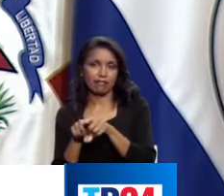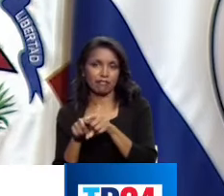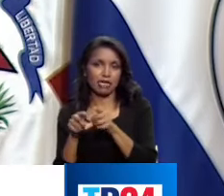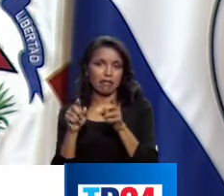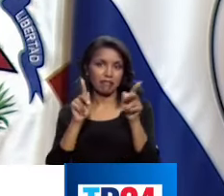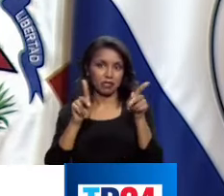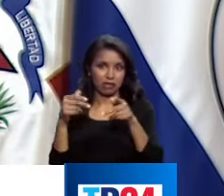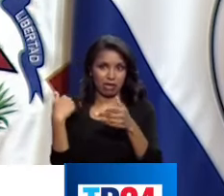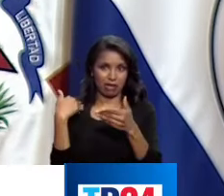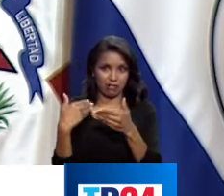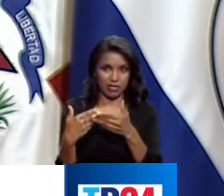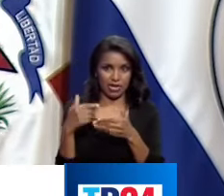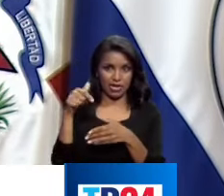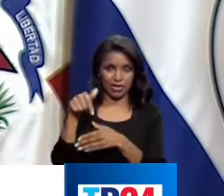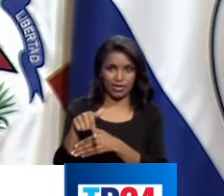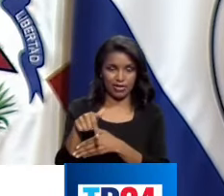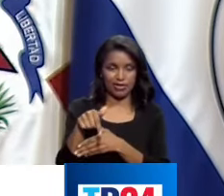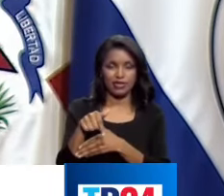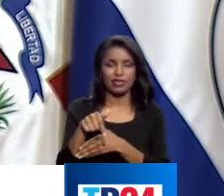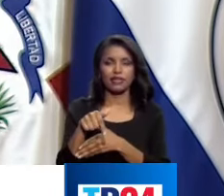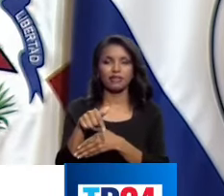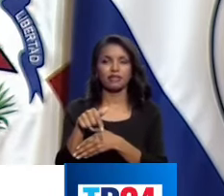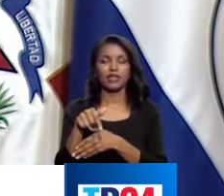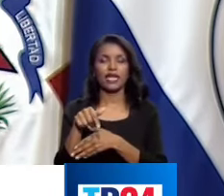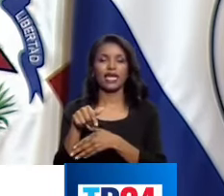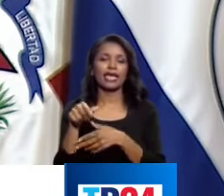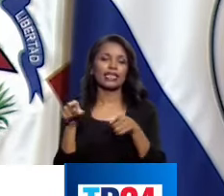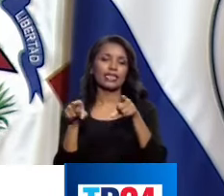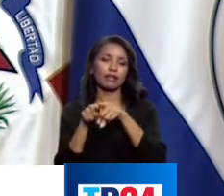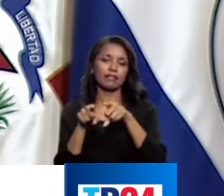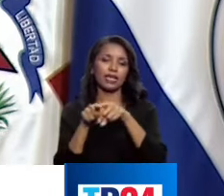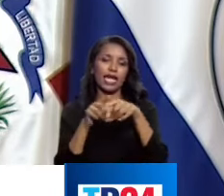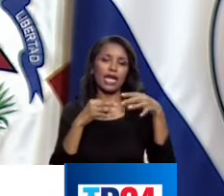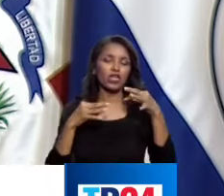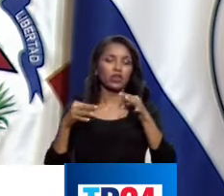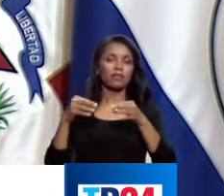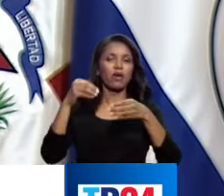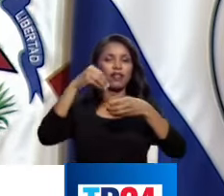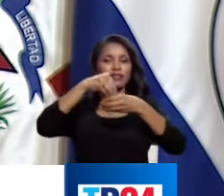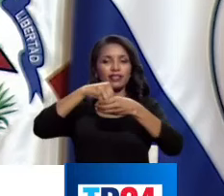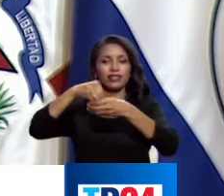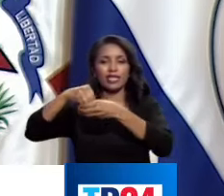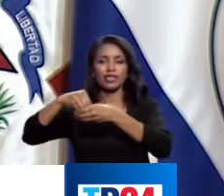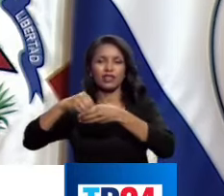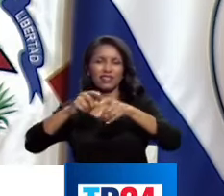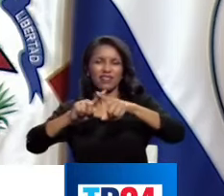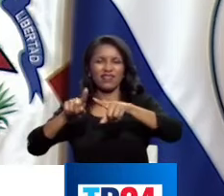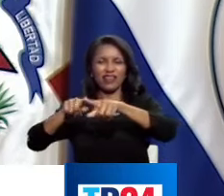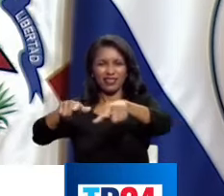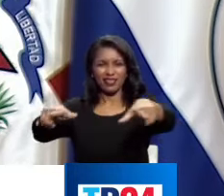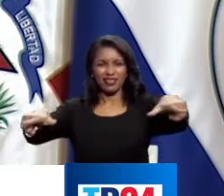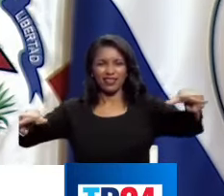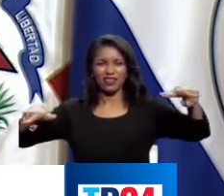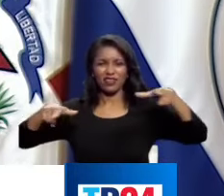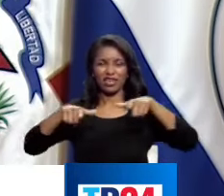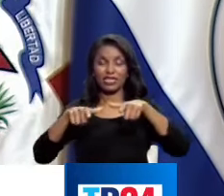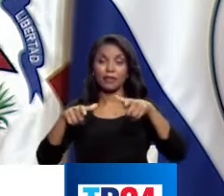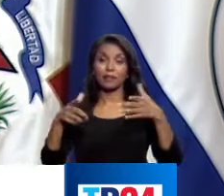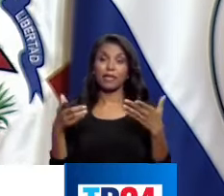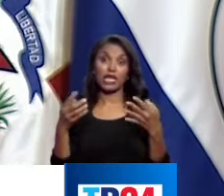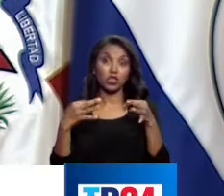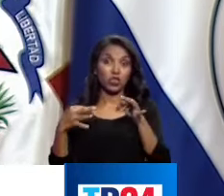convenciones, vamos a apostar al turismo comunitario, al agroturismo, al turismo